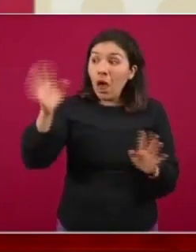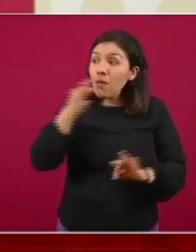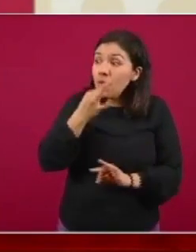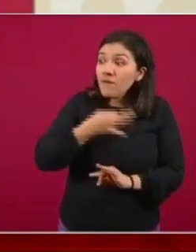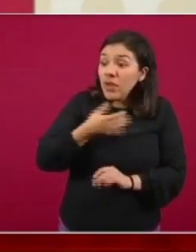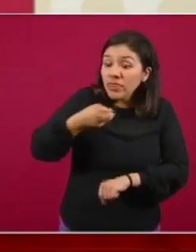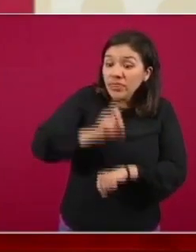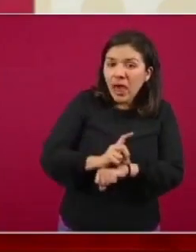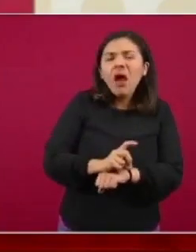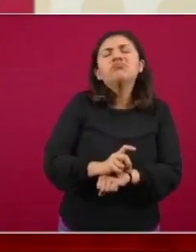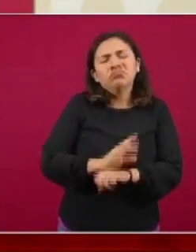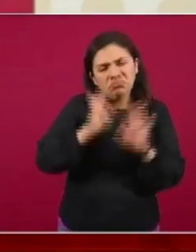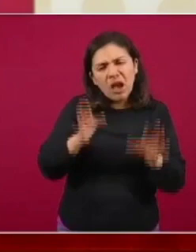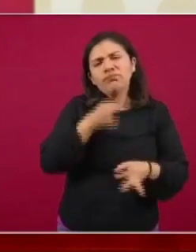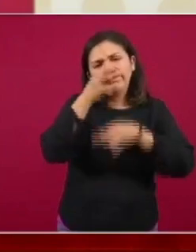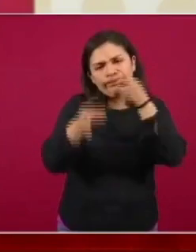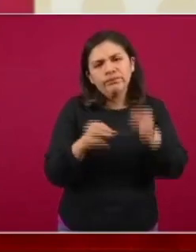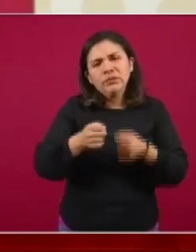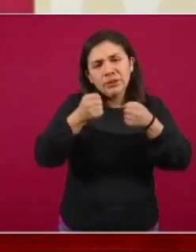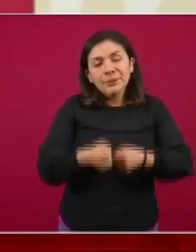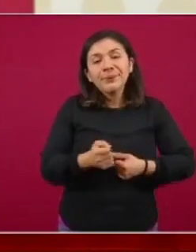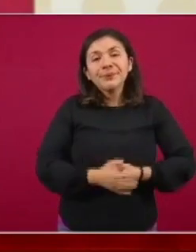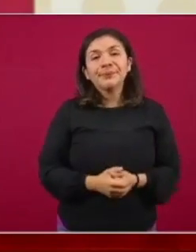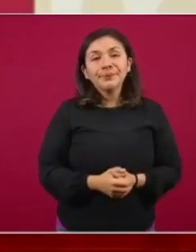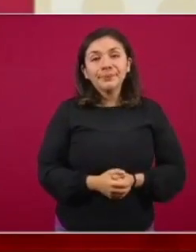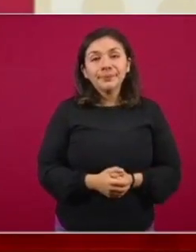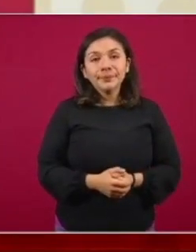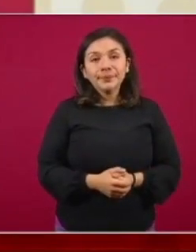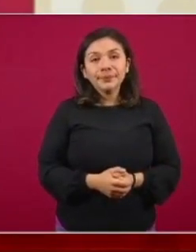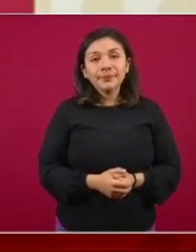día, seguramente se los haremos saber. Gracias.